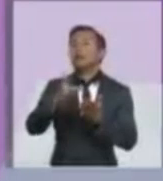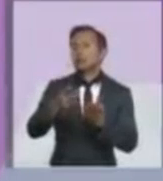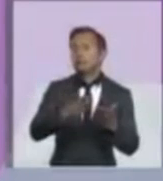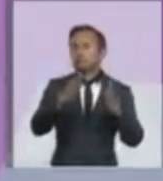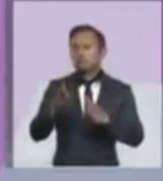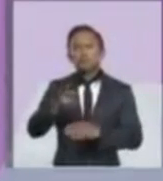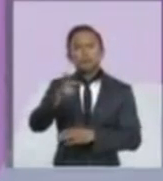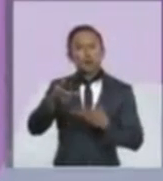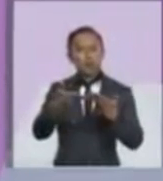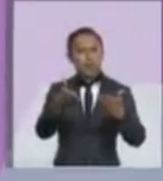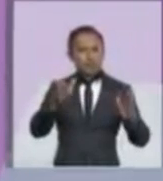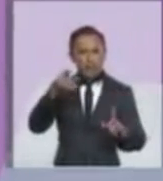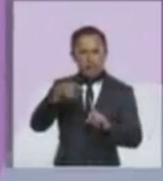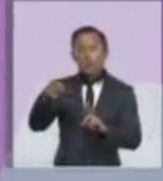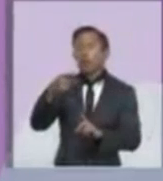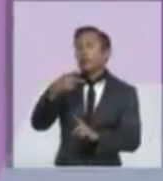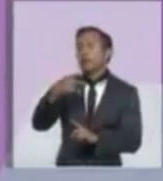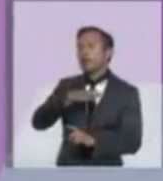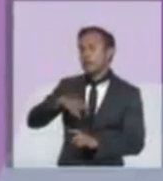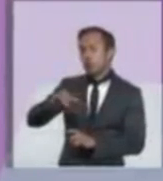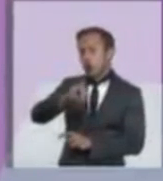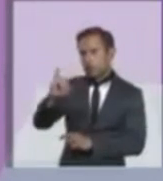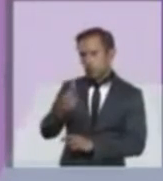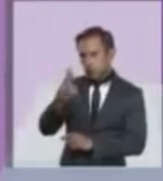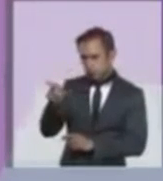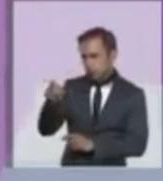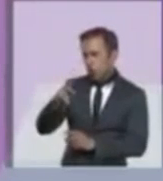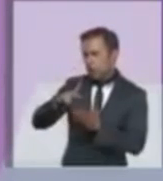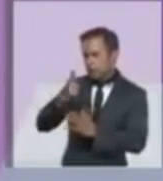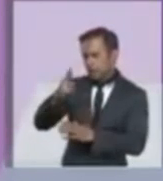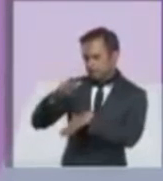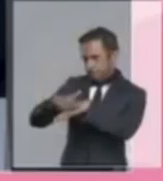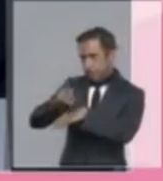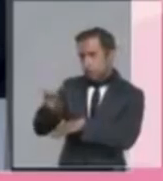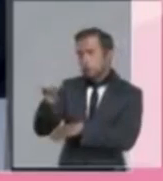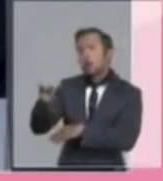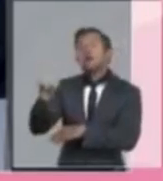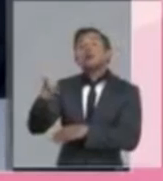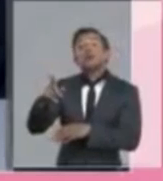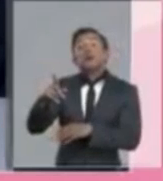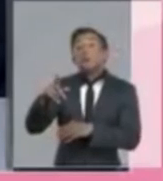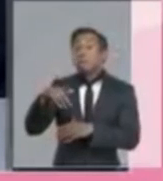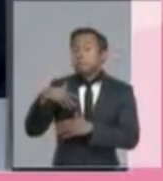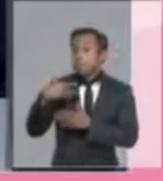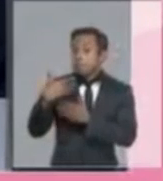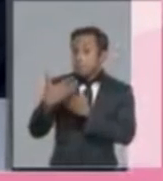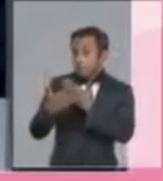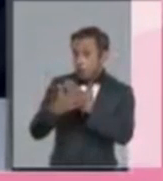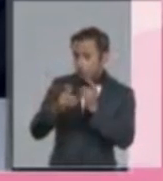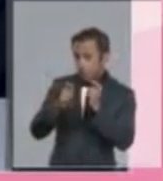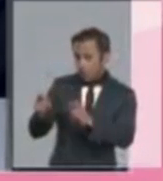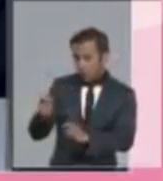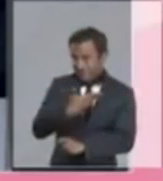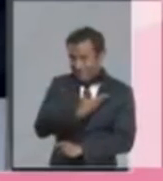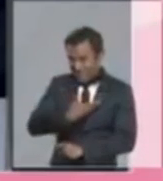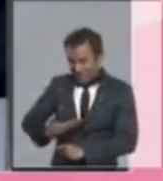candidato Jaime Rodríguez Calderón. Le recuerdo la pregunta, candidato. ¿Cuál es el mecanismo que usted propone para dar seguimiento puntual de sus